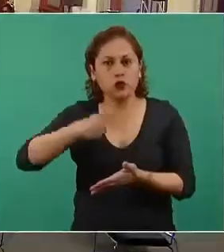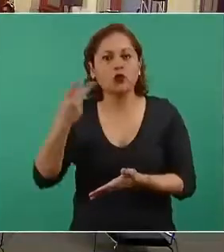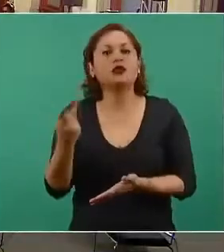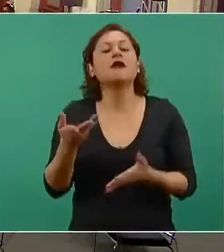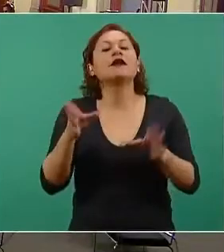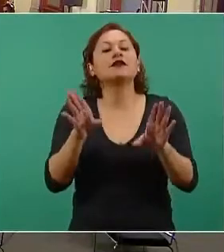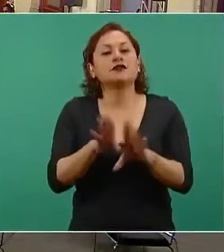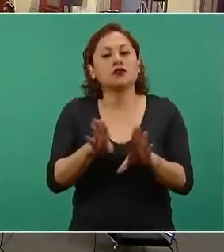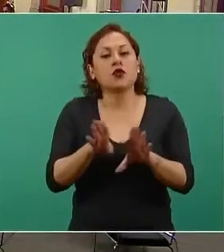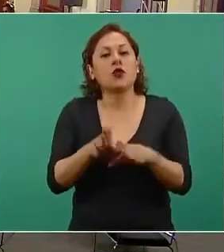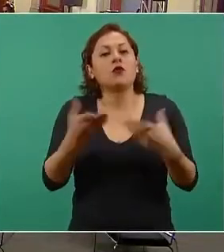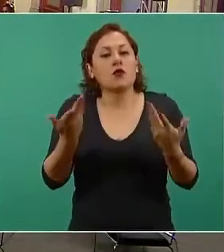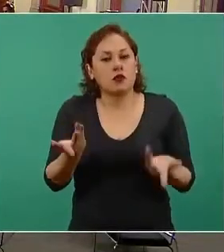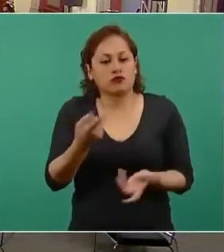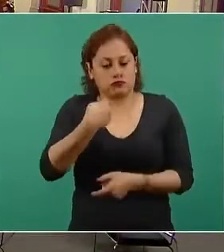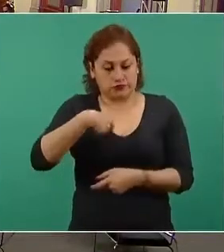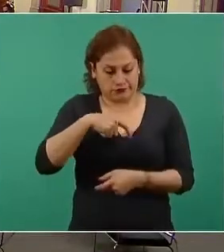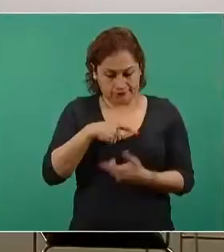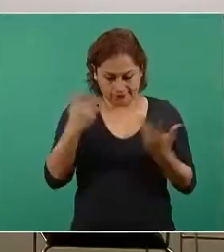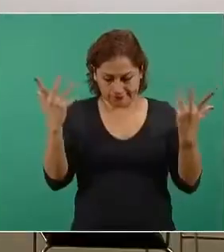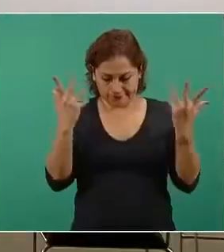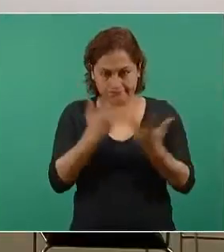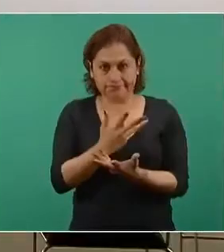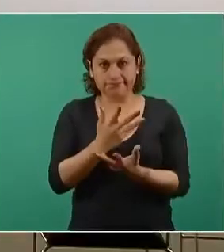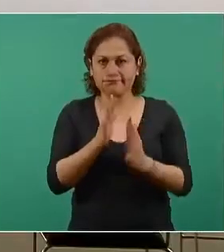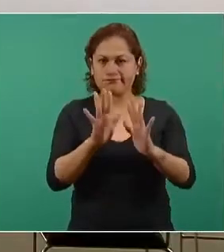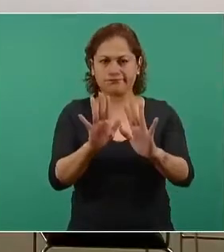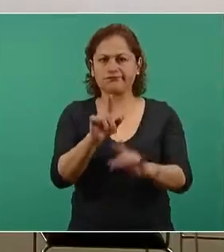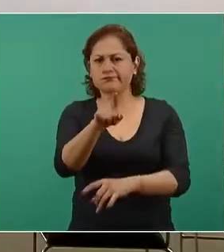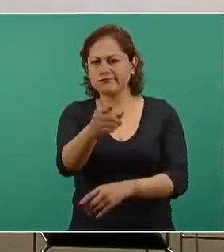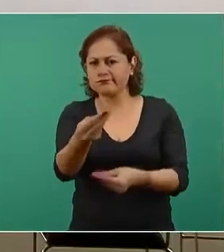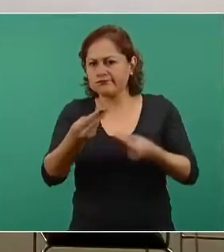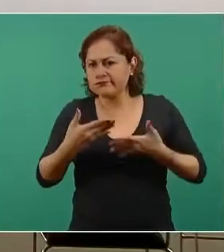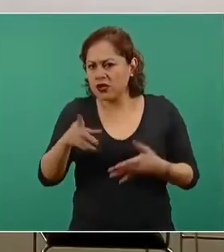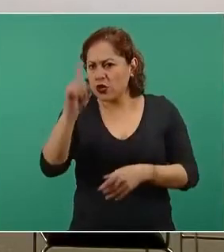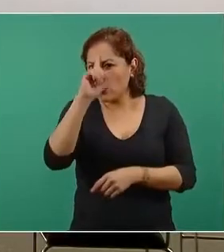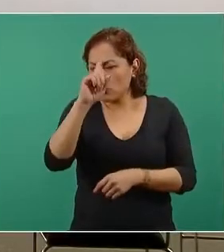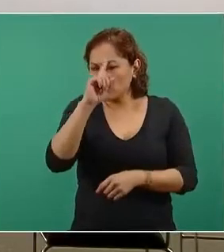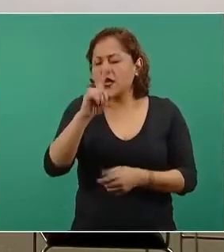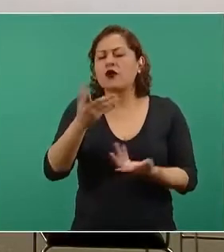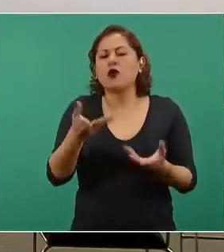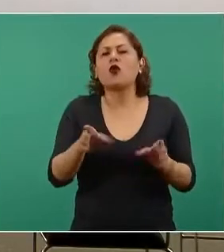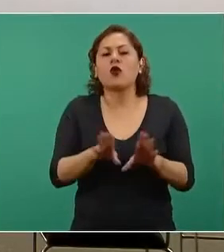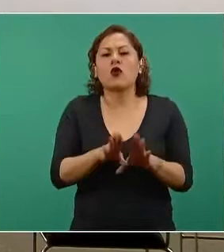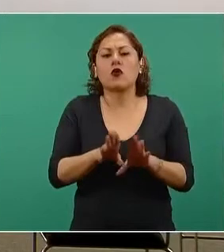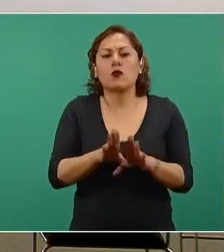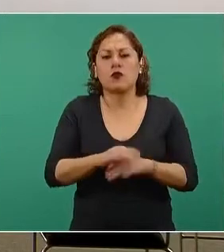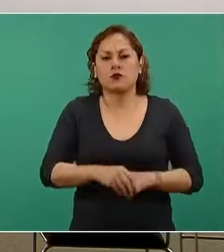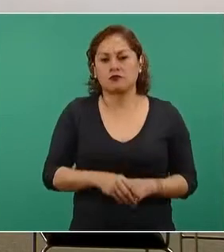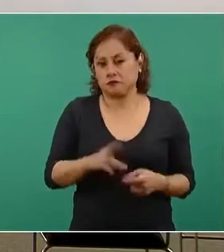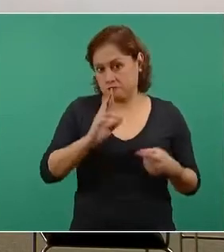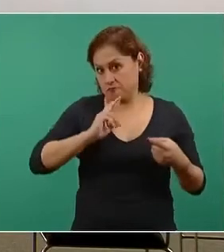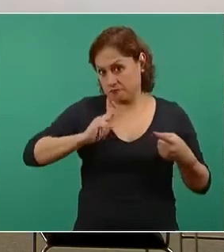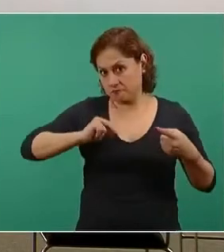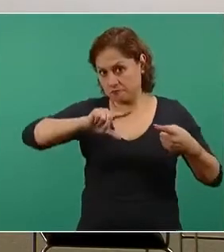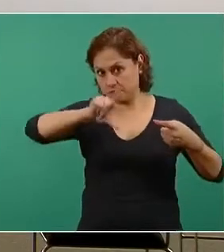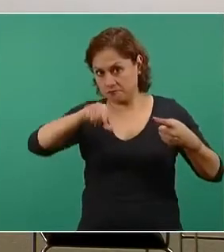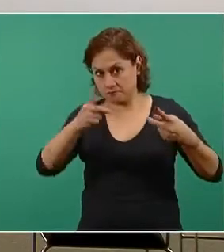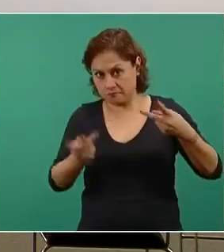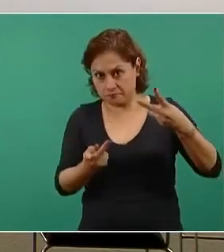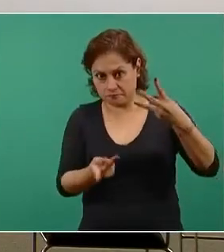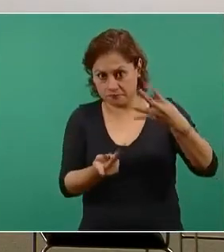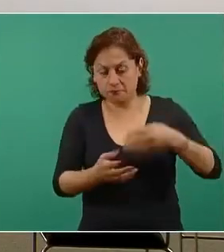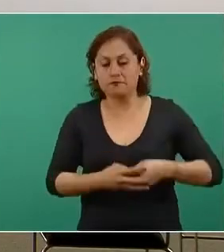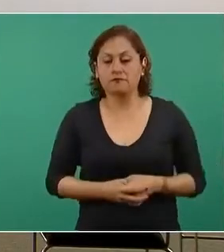México para una posible oleada nueva? Y pues tengo más preguntas. Ok,